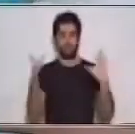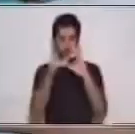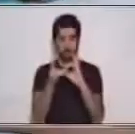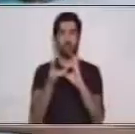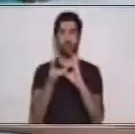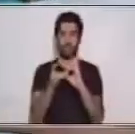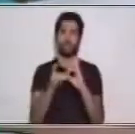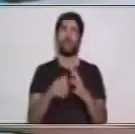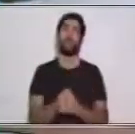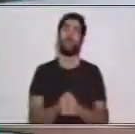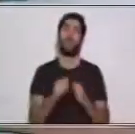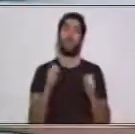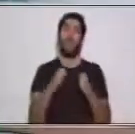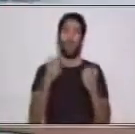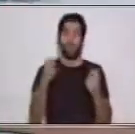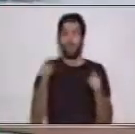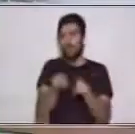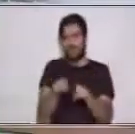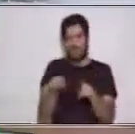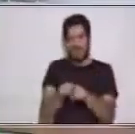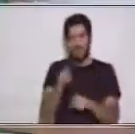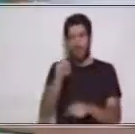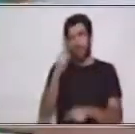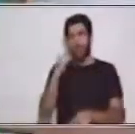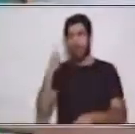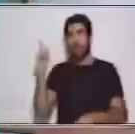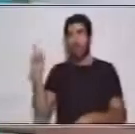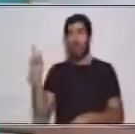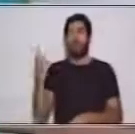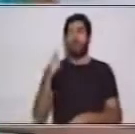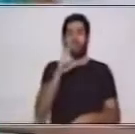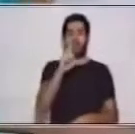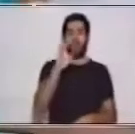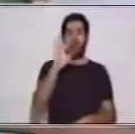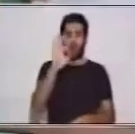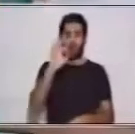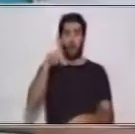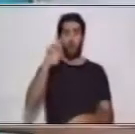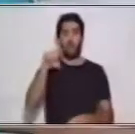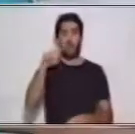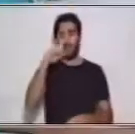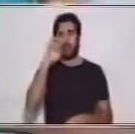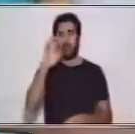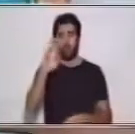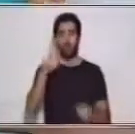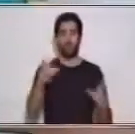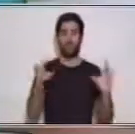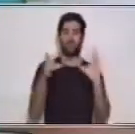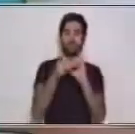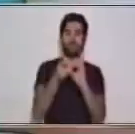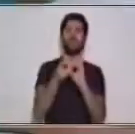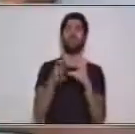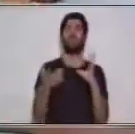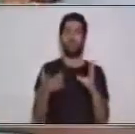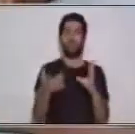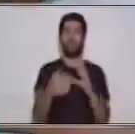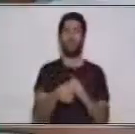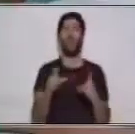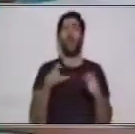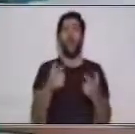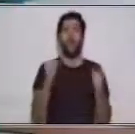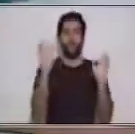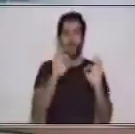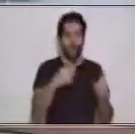En el caso de los conectores no se refiere solamente a una conjunción o a una